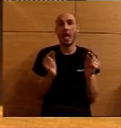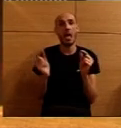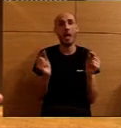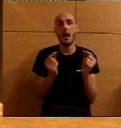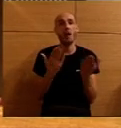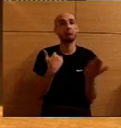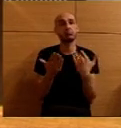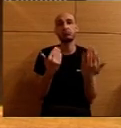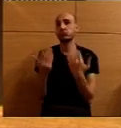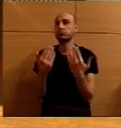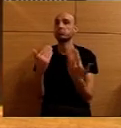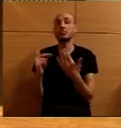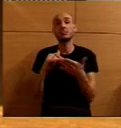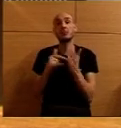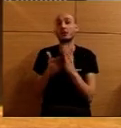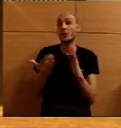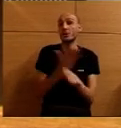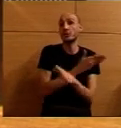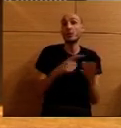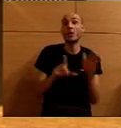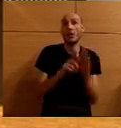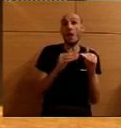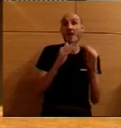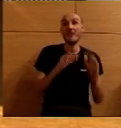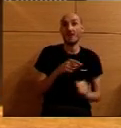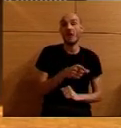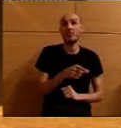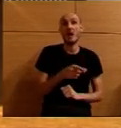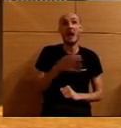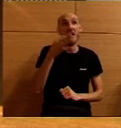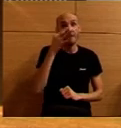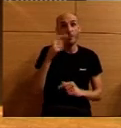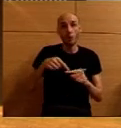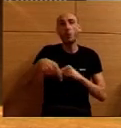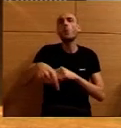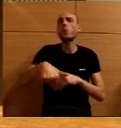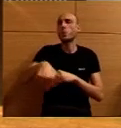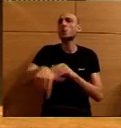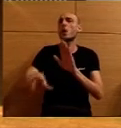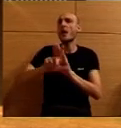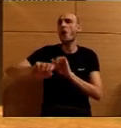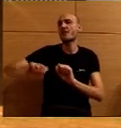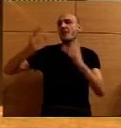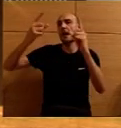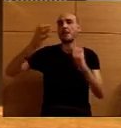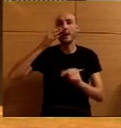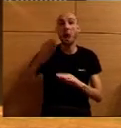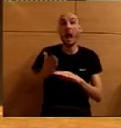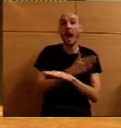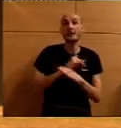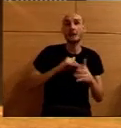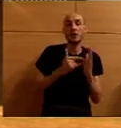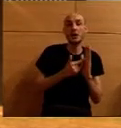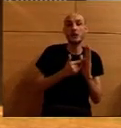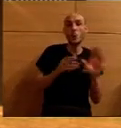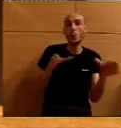en este anteproyecto de ley, futura ley de vivienda. Pero si se redacta un anteproyecto de ley sin contar con el resto de partidos